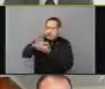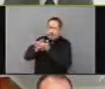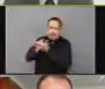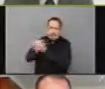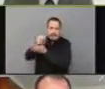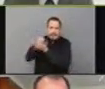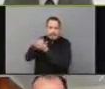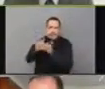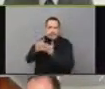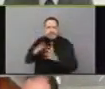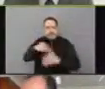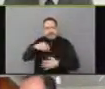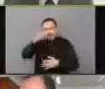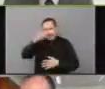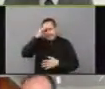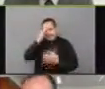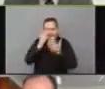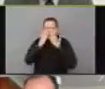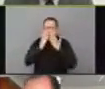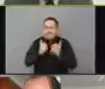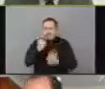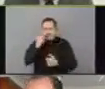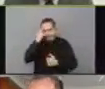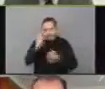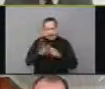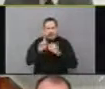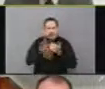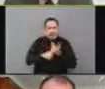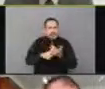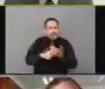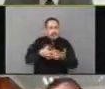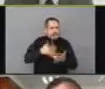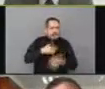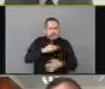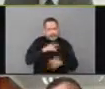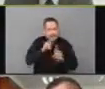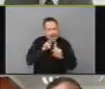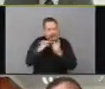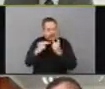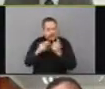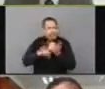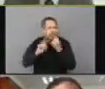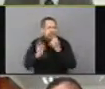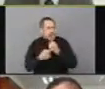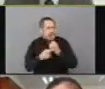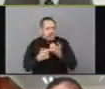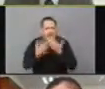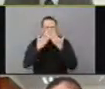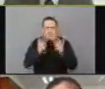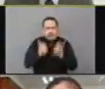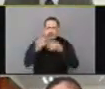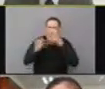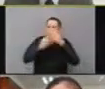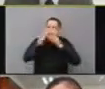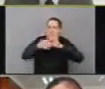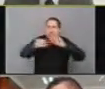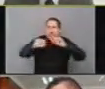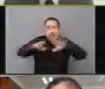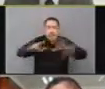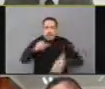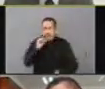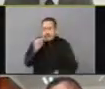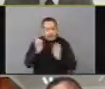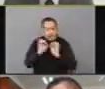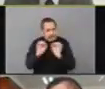me parece que tampoco hay algún elemento objetivo que pueda valorarse, elemento objetivo material, porque no hay algún mensaje que se emita en